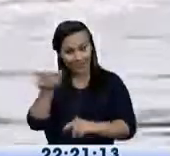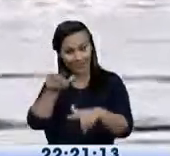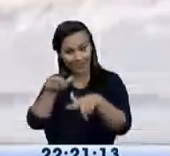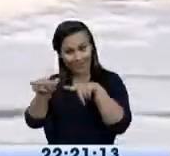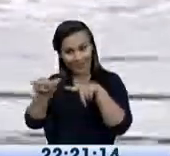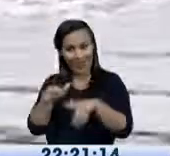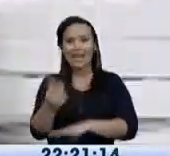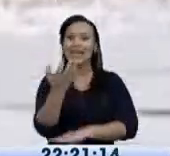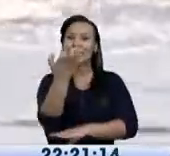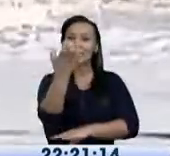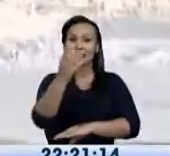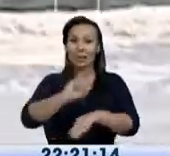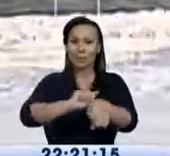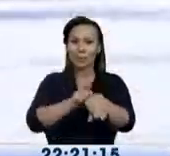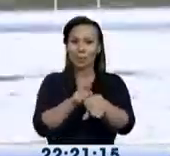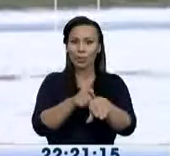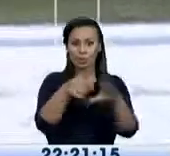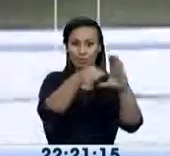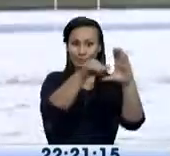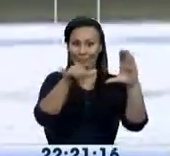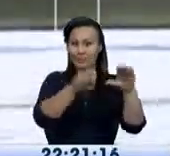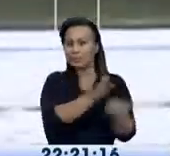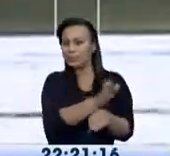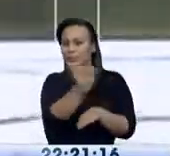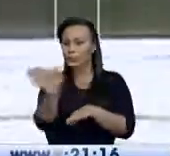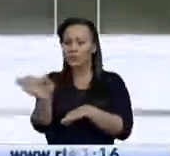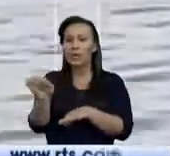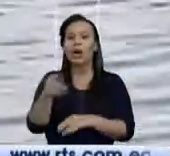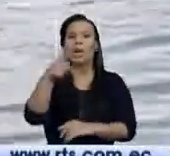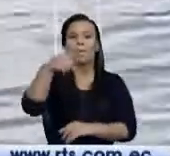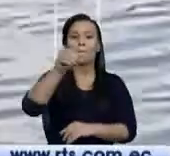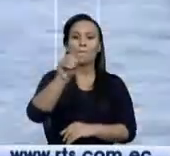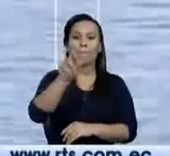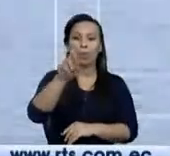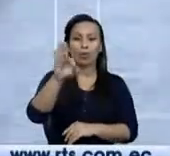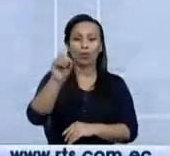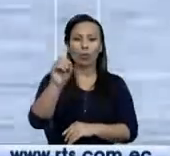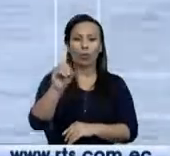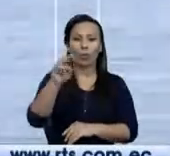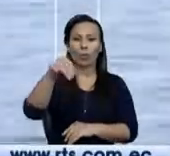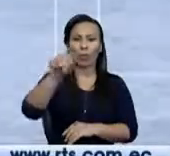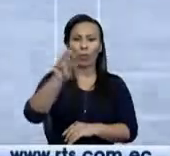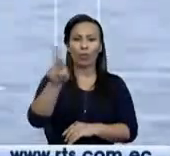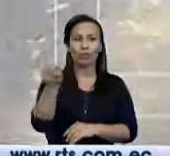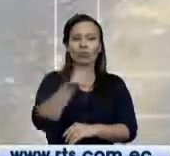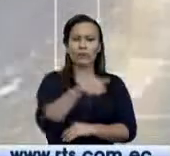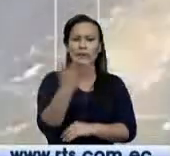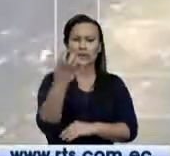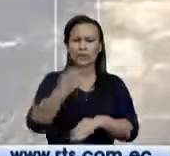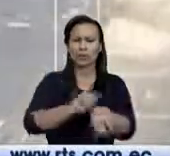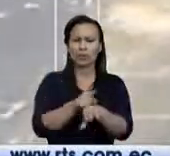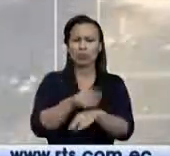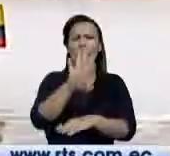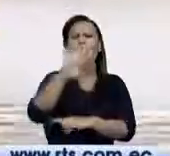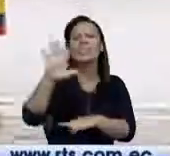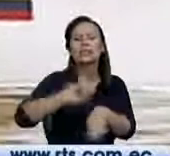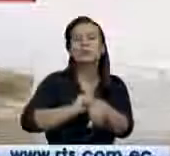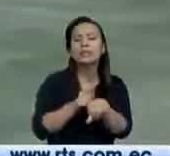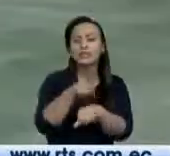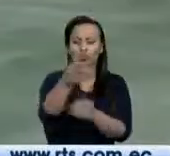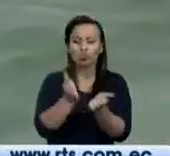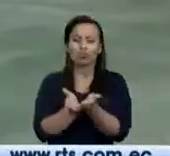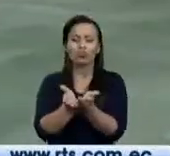15 minutos del lugar está Puerto El Morro, donde mediante un paseo en bote de 45 minutos puede admirar varios tipos de